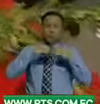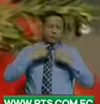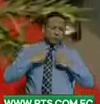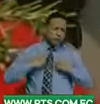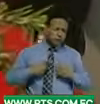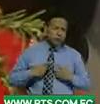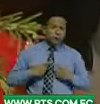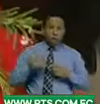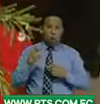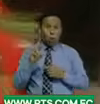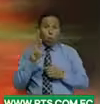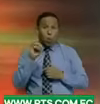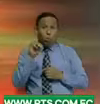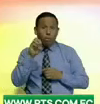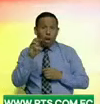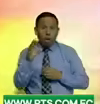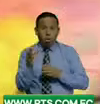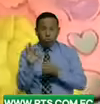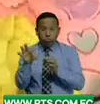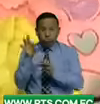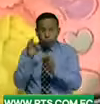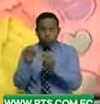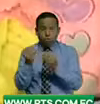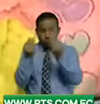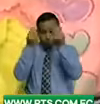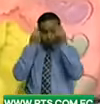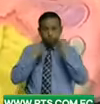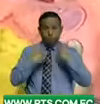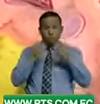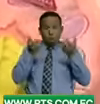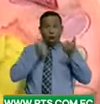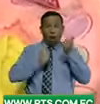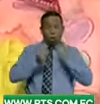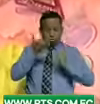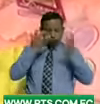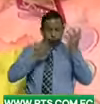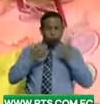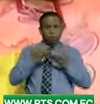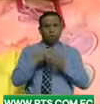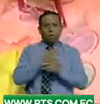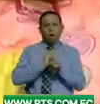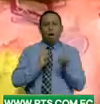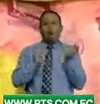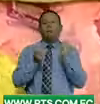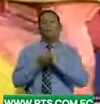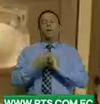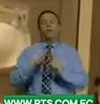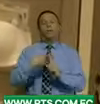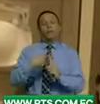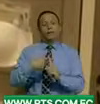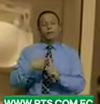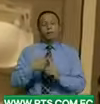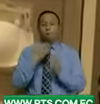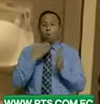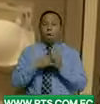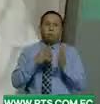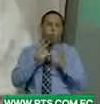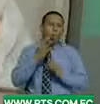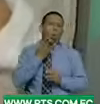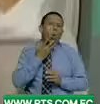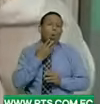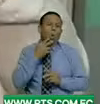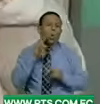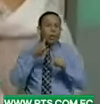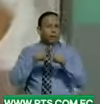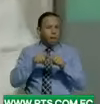baño de romero mejora su emoción. Usa ropa íntima con un color específico, de acuerdo a lo que más anhelen para el siguiente año.